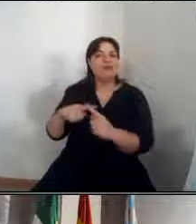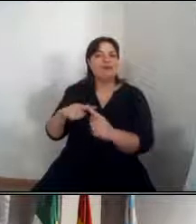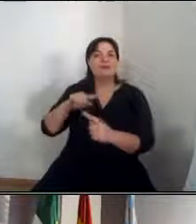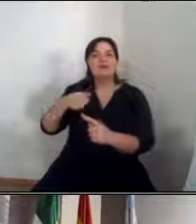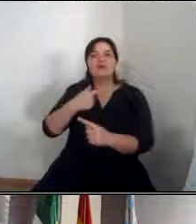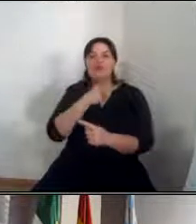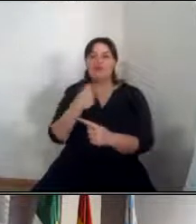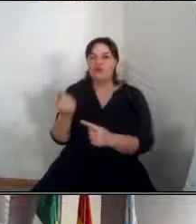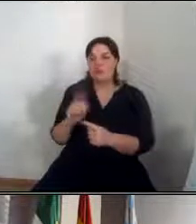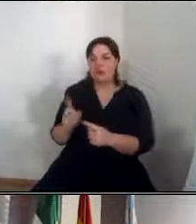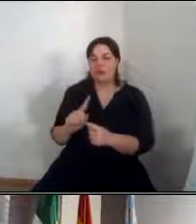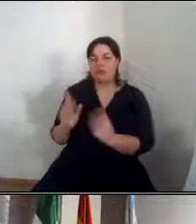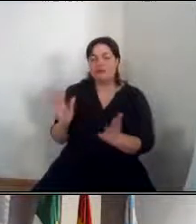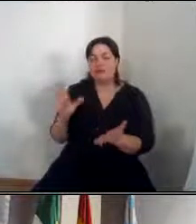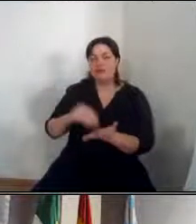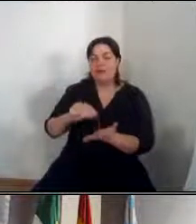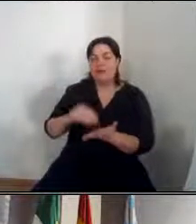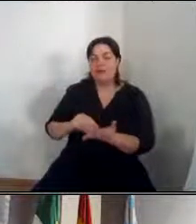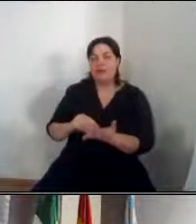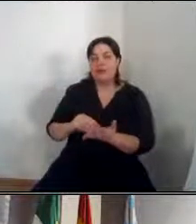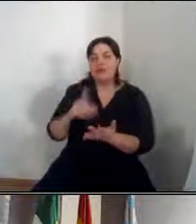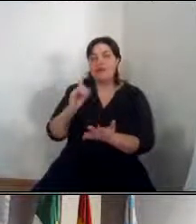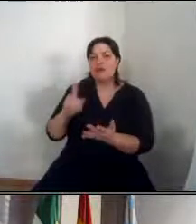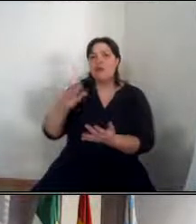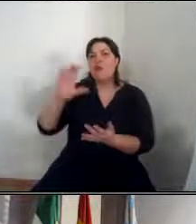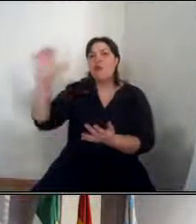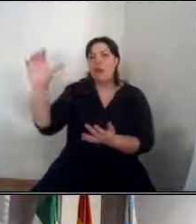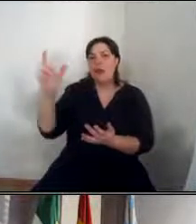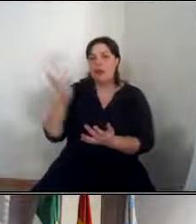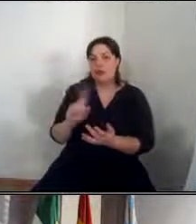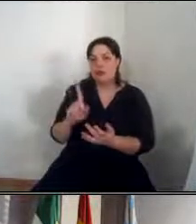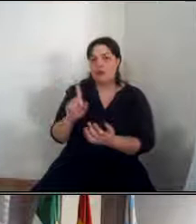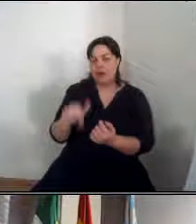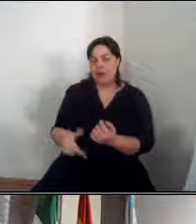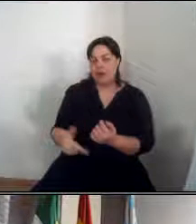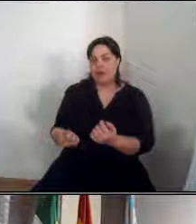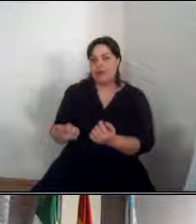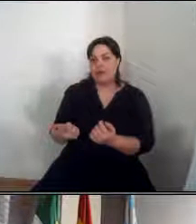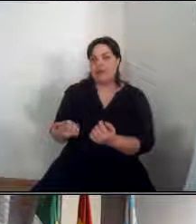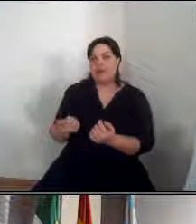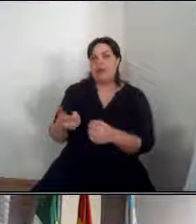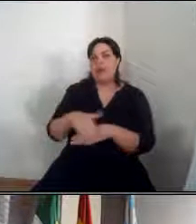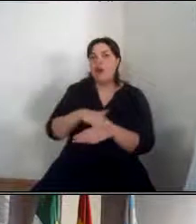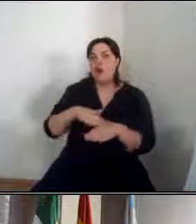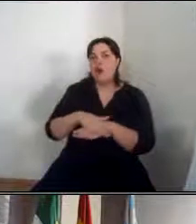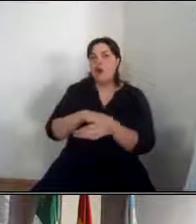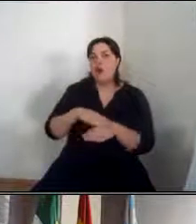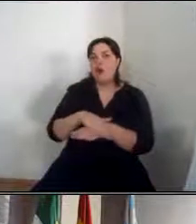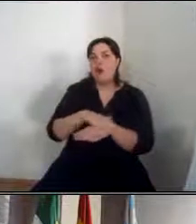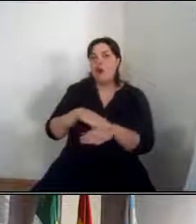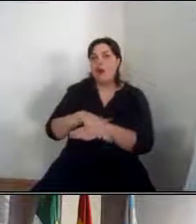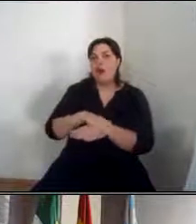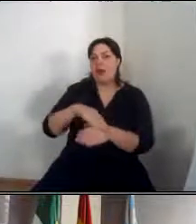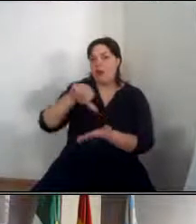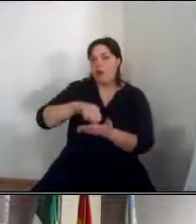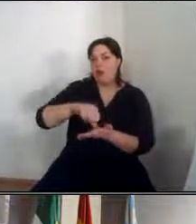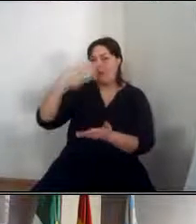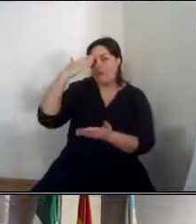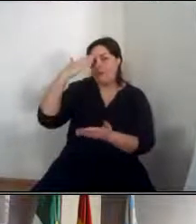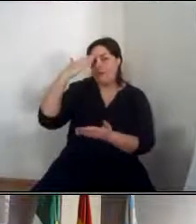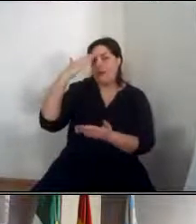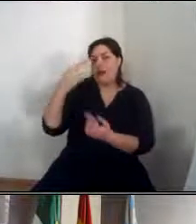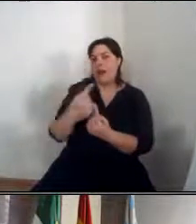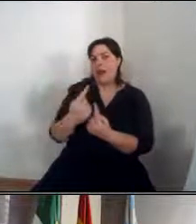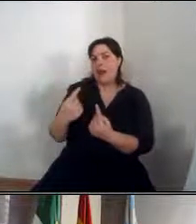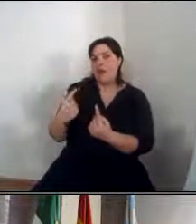gustado. Y muchas veces no depende solo de Europa, depende también del gobierno central que hay en ese momento en cada